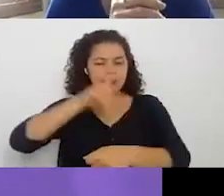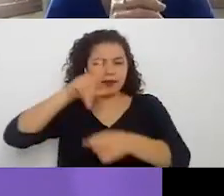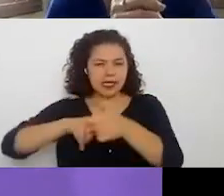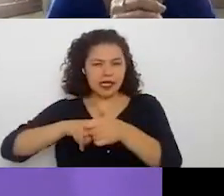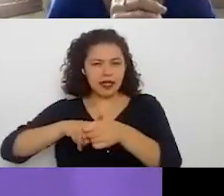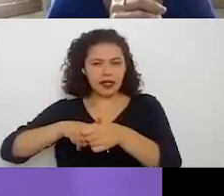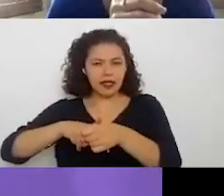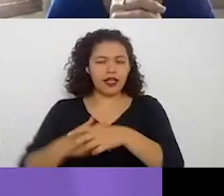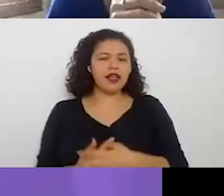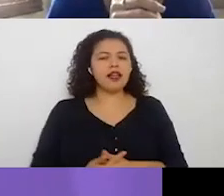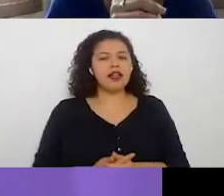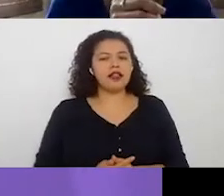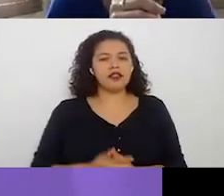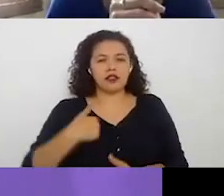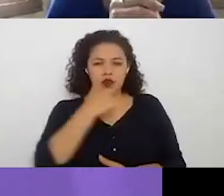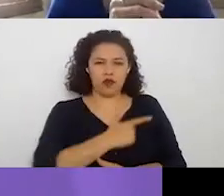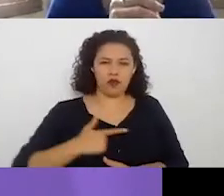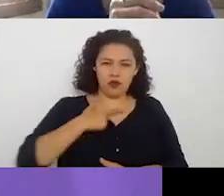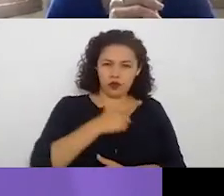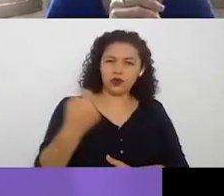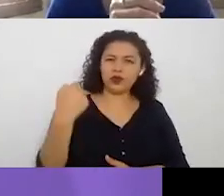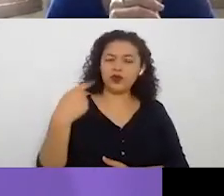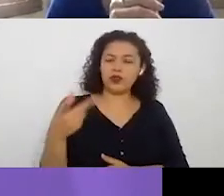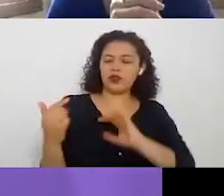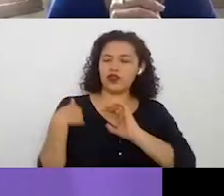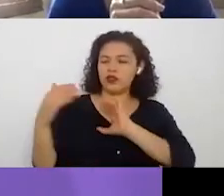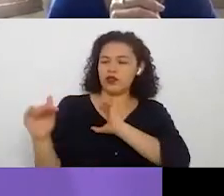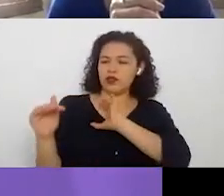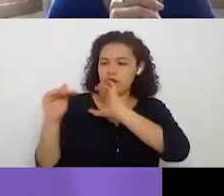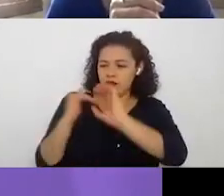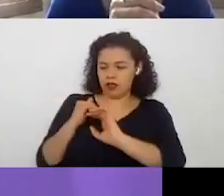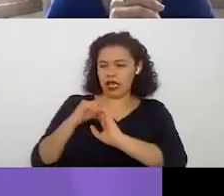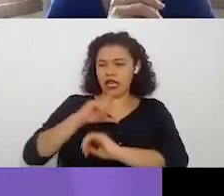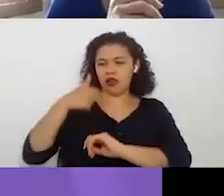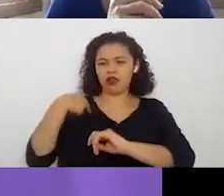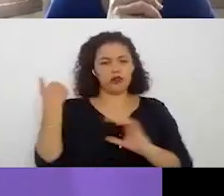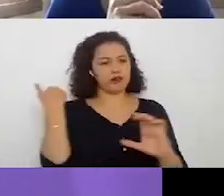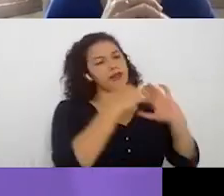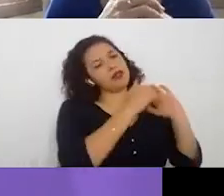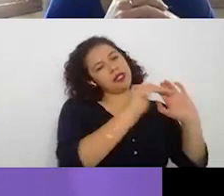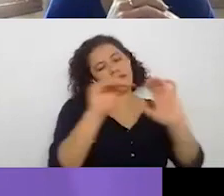algunas regulaciones, con todo gusto me las llevo y se las hago llegar.